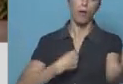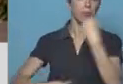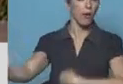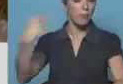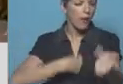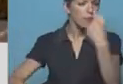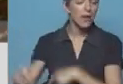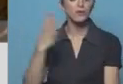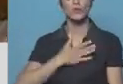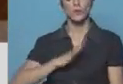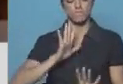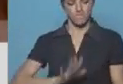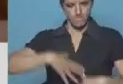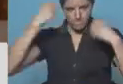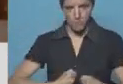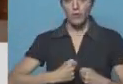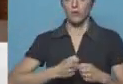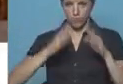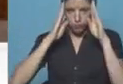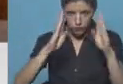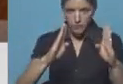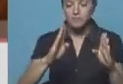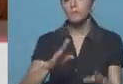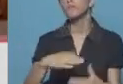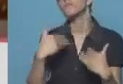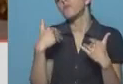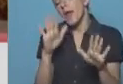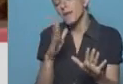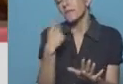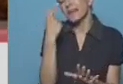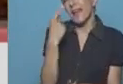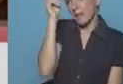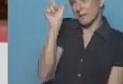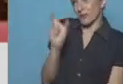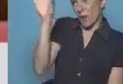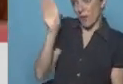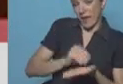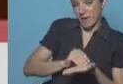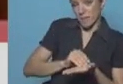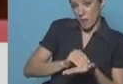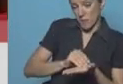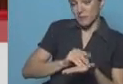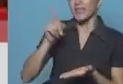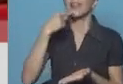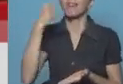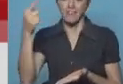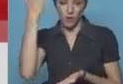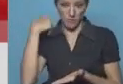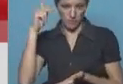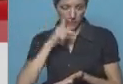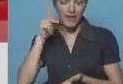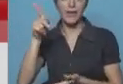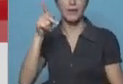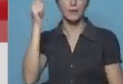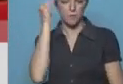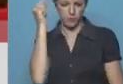hizo reforzar más la idea. ¿Será porque tenemos el ejemplo de él que dijo que no iba a dejar, no pensaba dejar sus